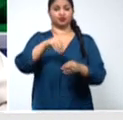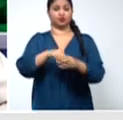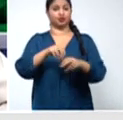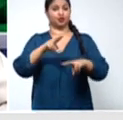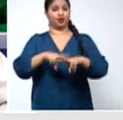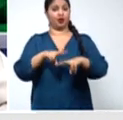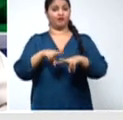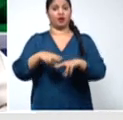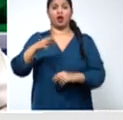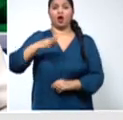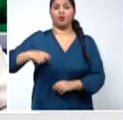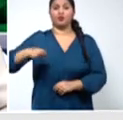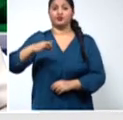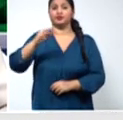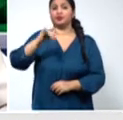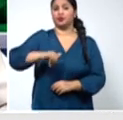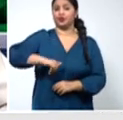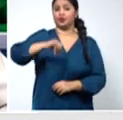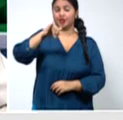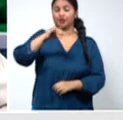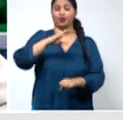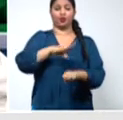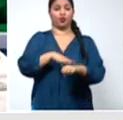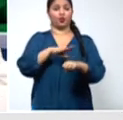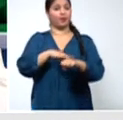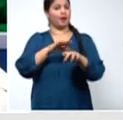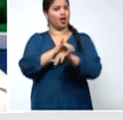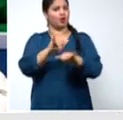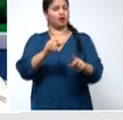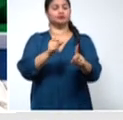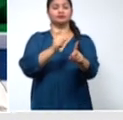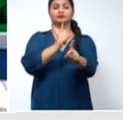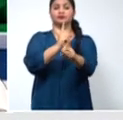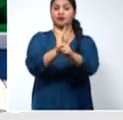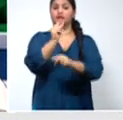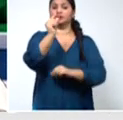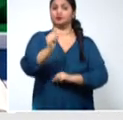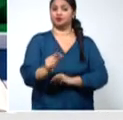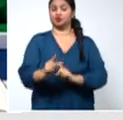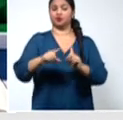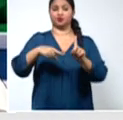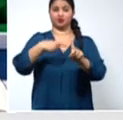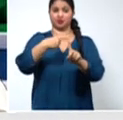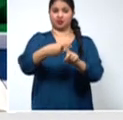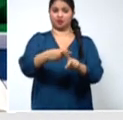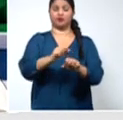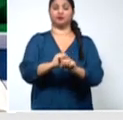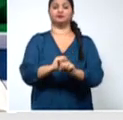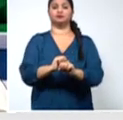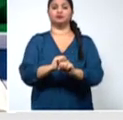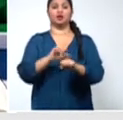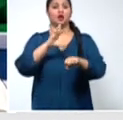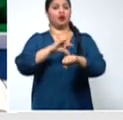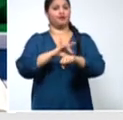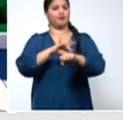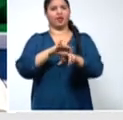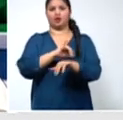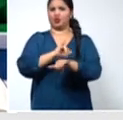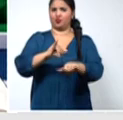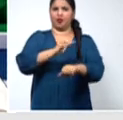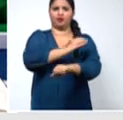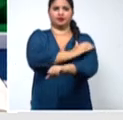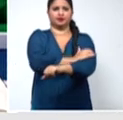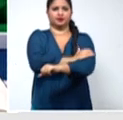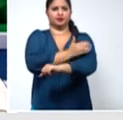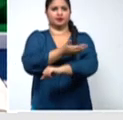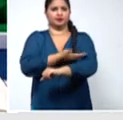contacto también de un caso positivo previamente, con antecedentes de hipertensión arterial, cardiopatía